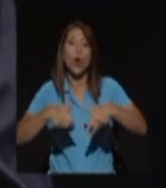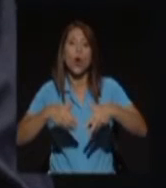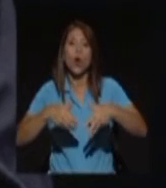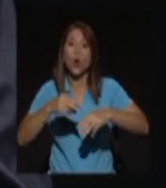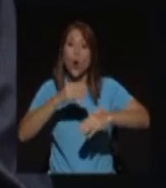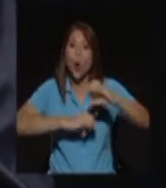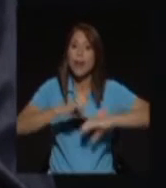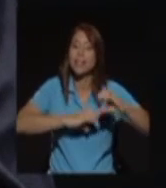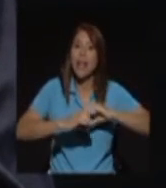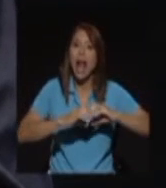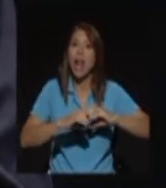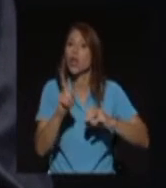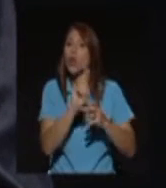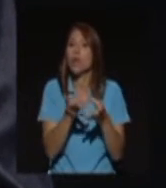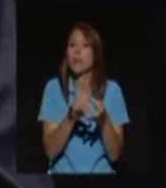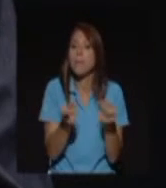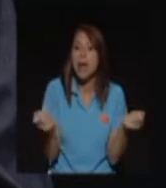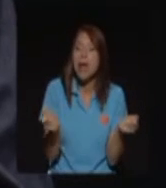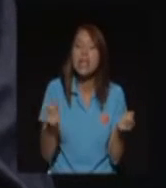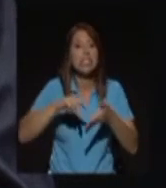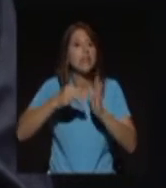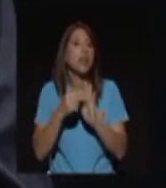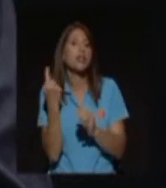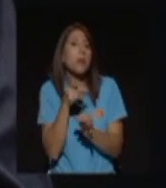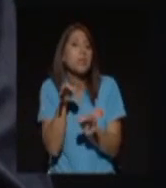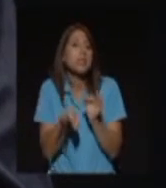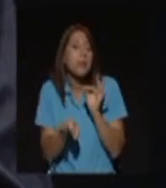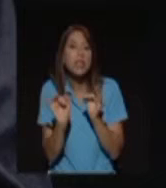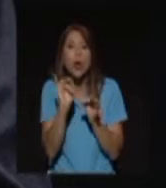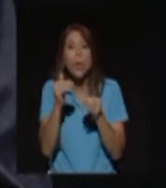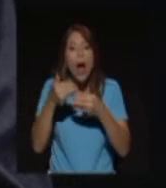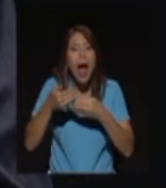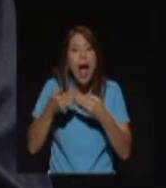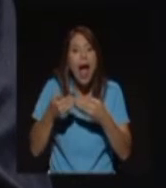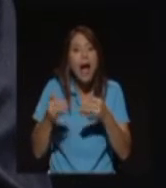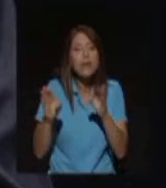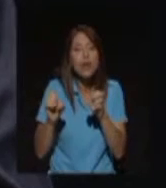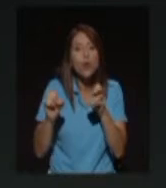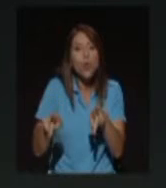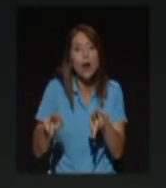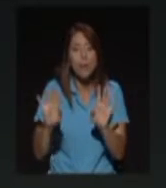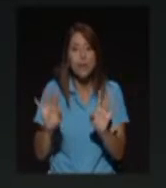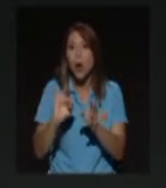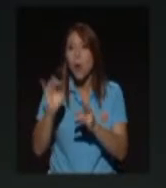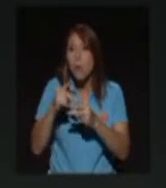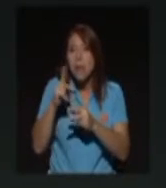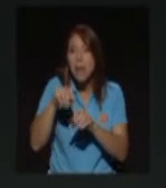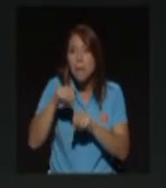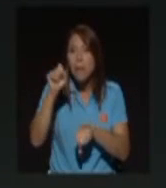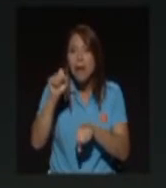comercial es simplemente abrir una ventana. Que aprovechar esa ventana va a